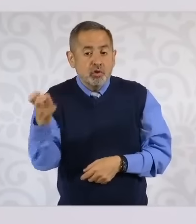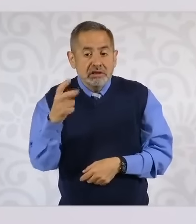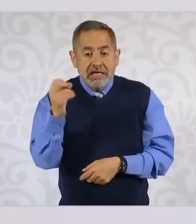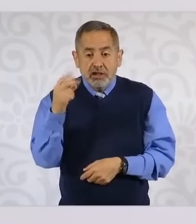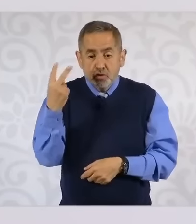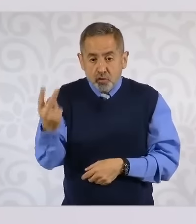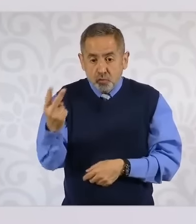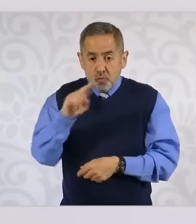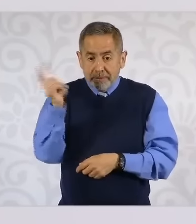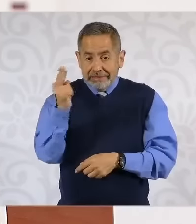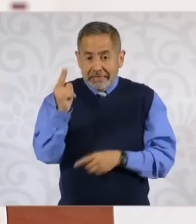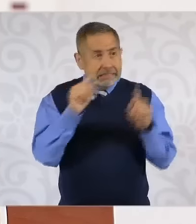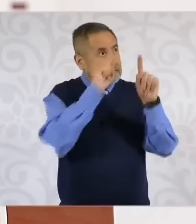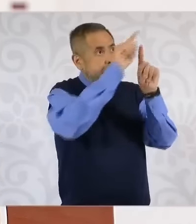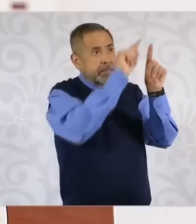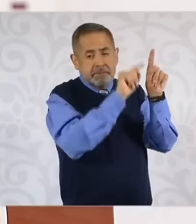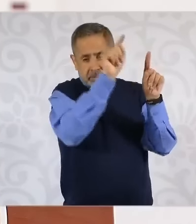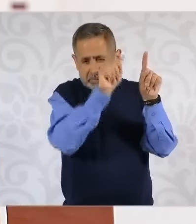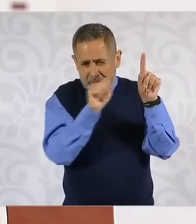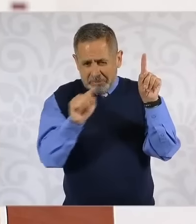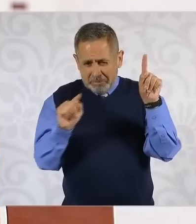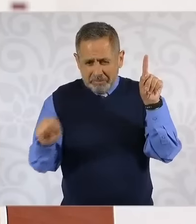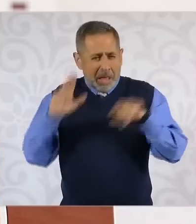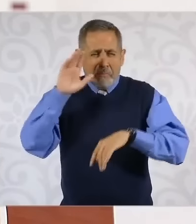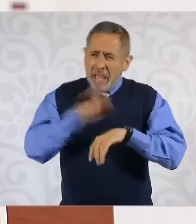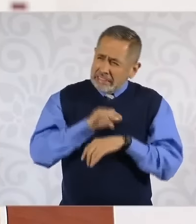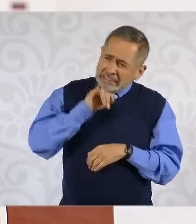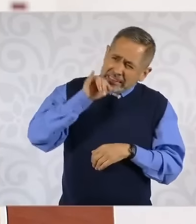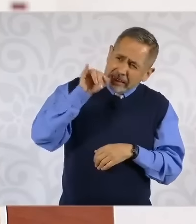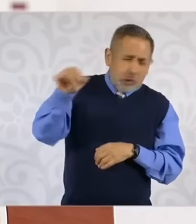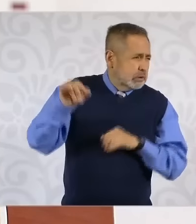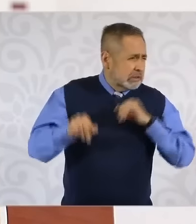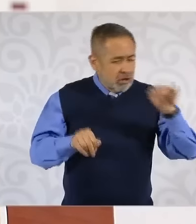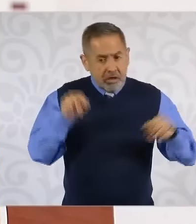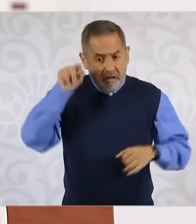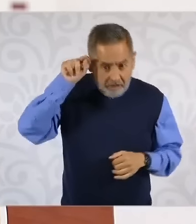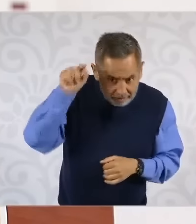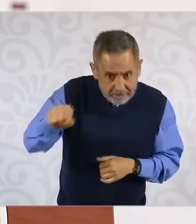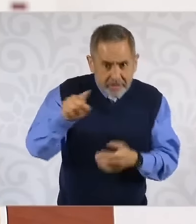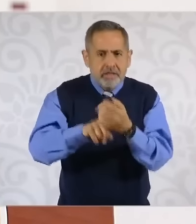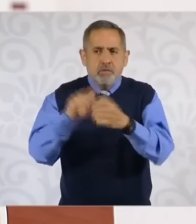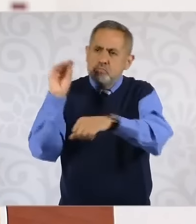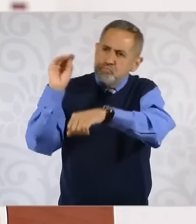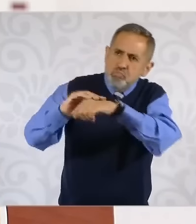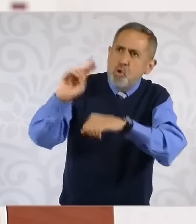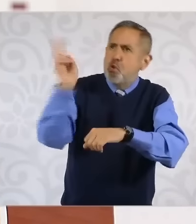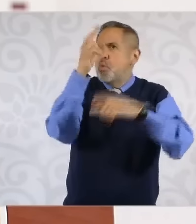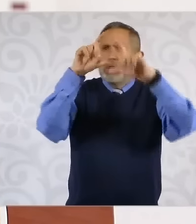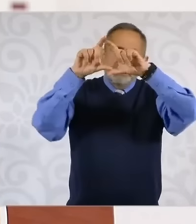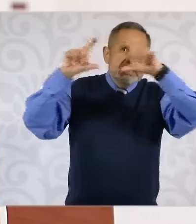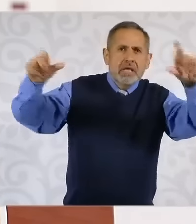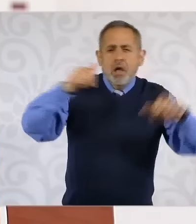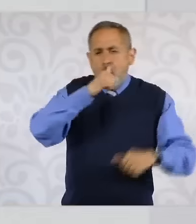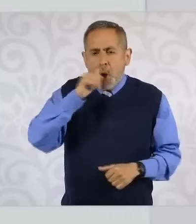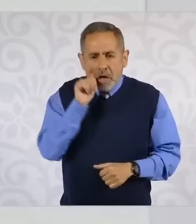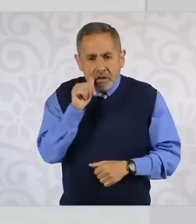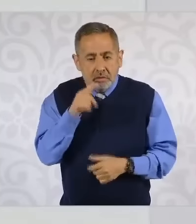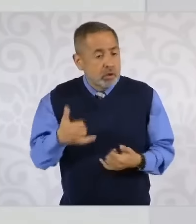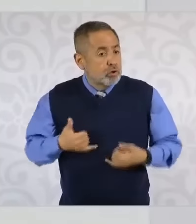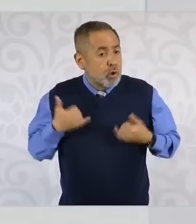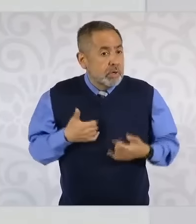todo el país, sobre todo en los lugares más apartados, donde las y los jóvenes no tienen acceso a